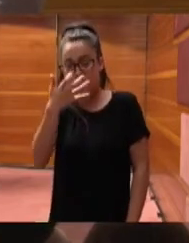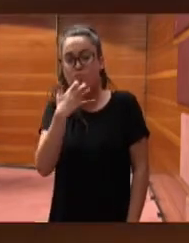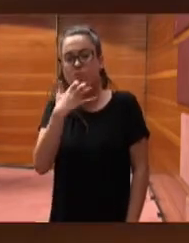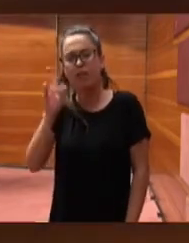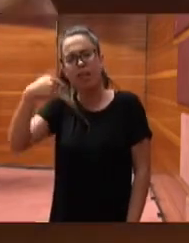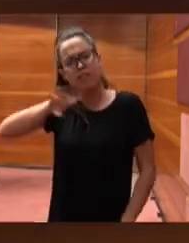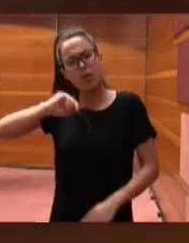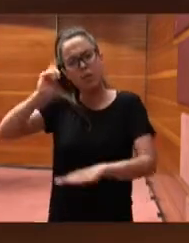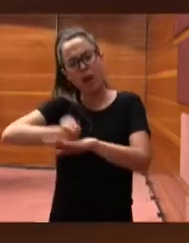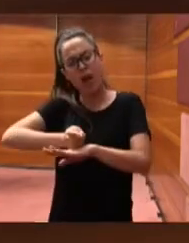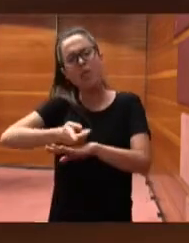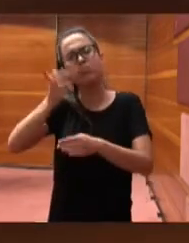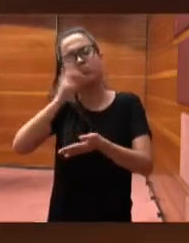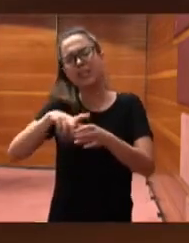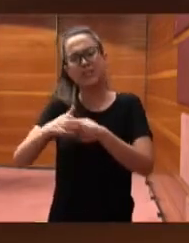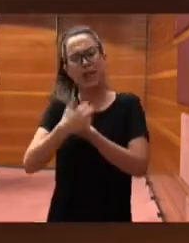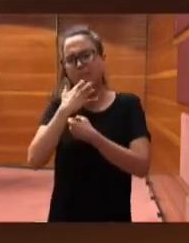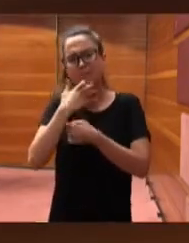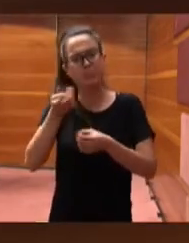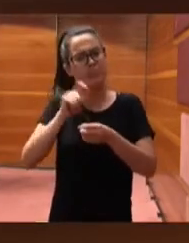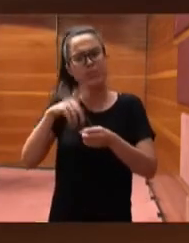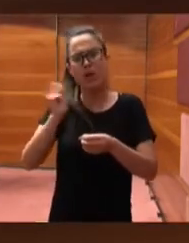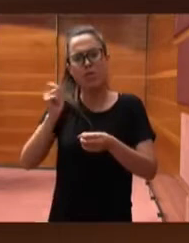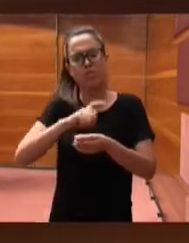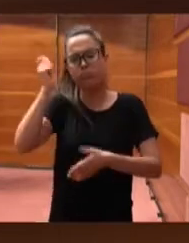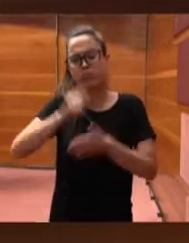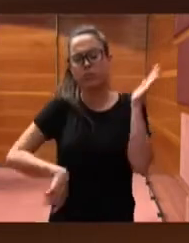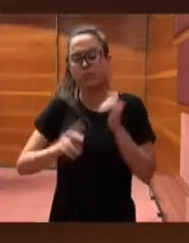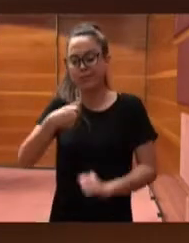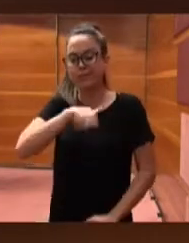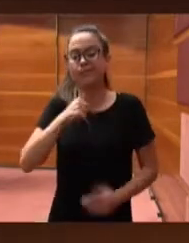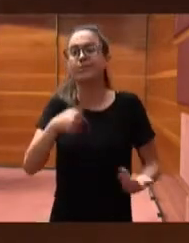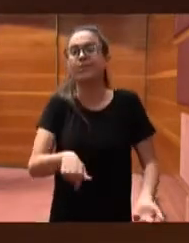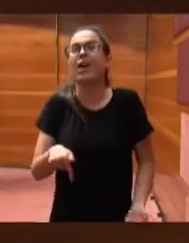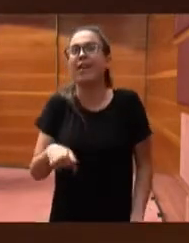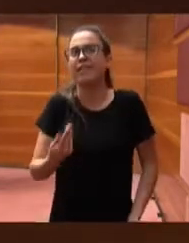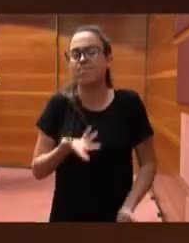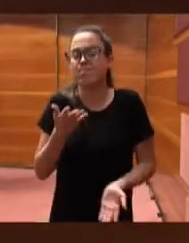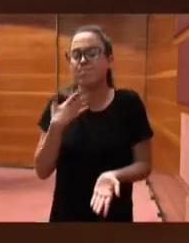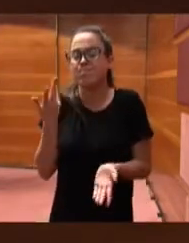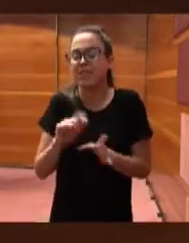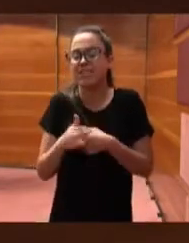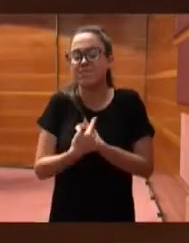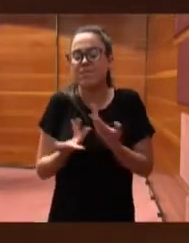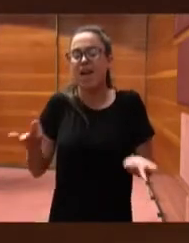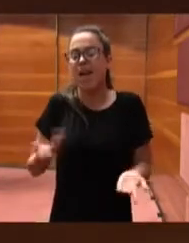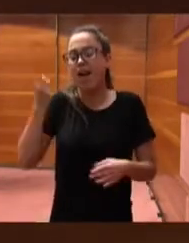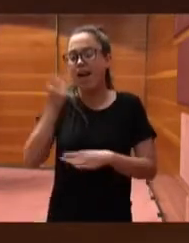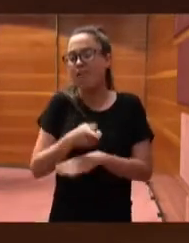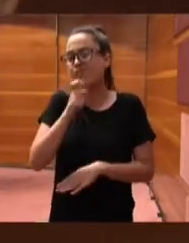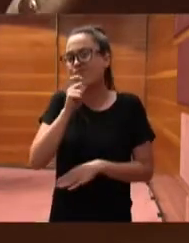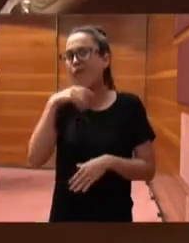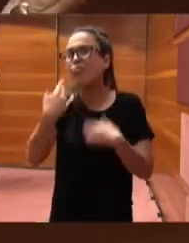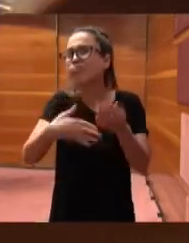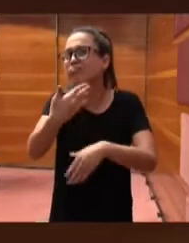uno a participar si no le multan. Claro, ¿cómo damos aquí el salto a una participación amplia, responsable?